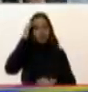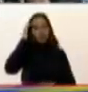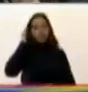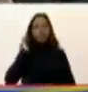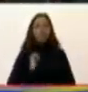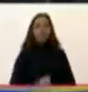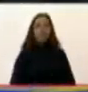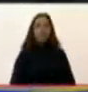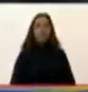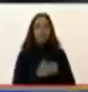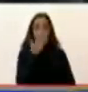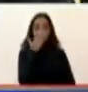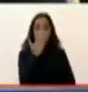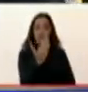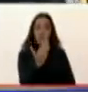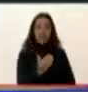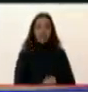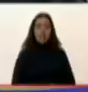Frente a eso,